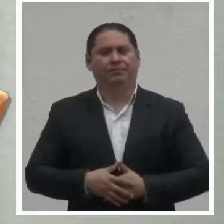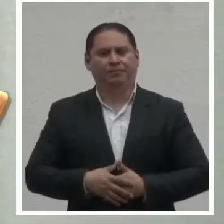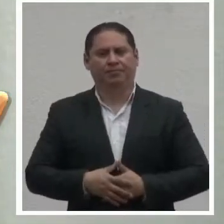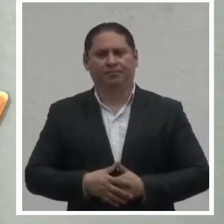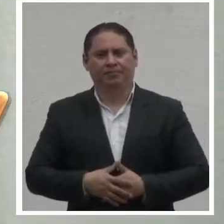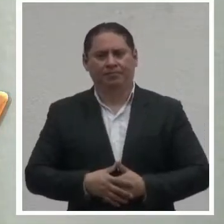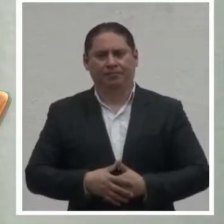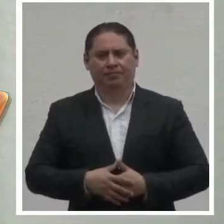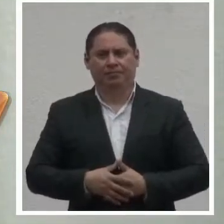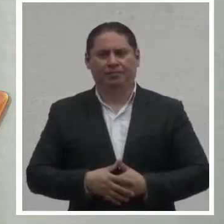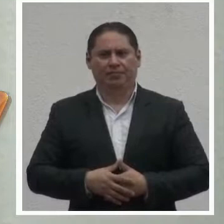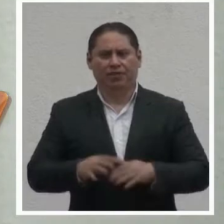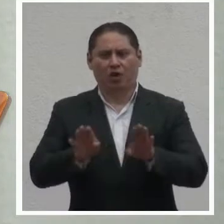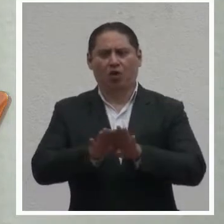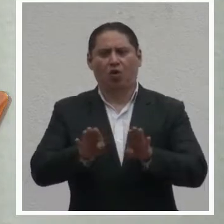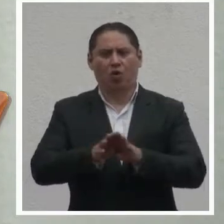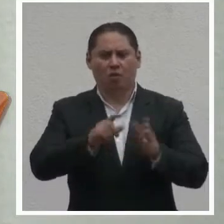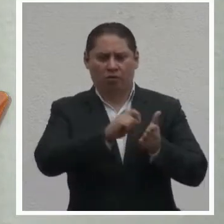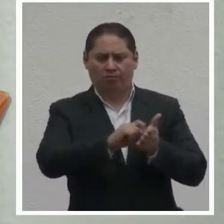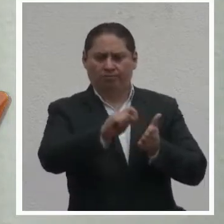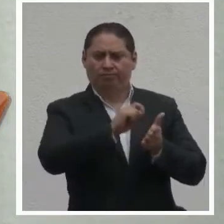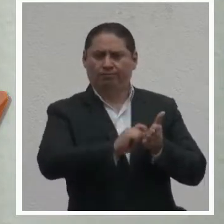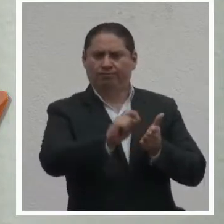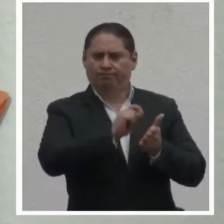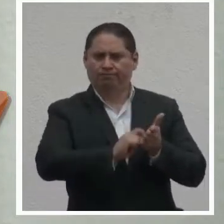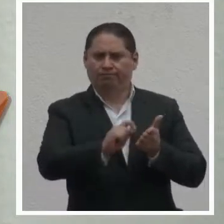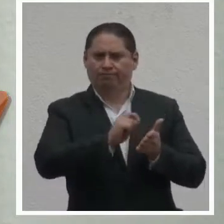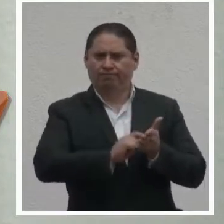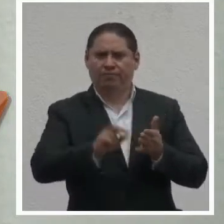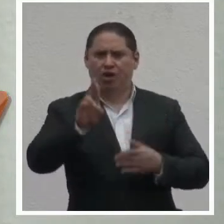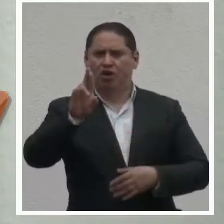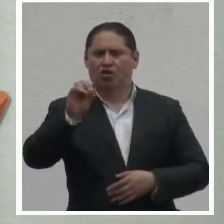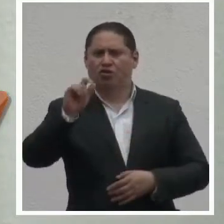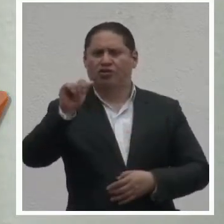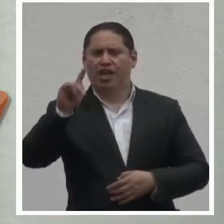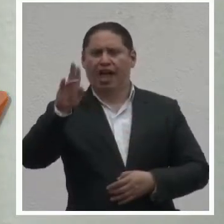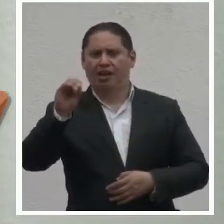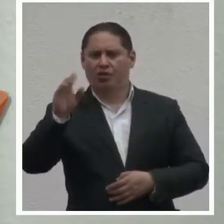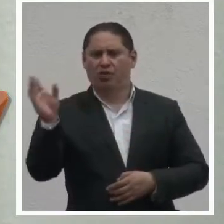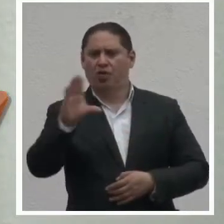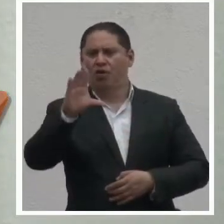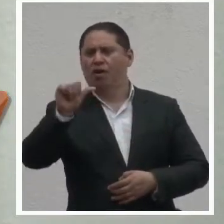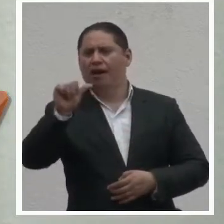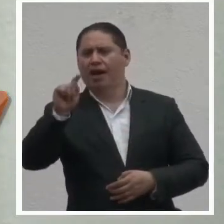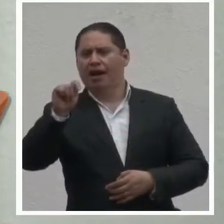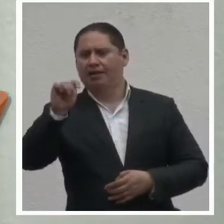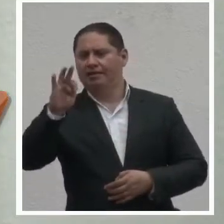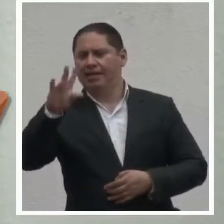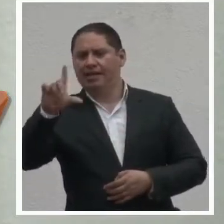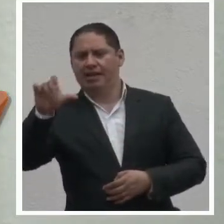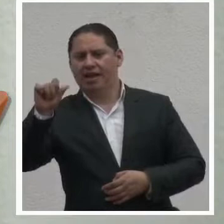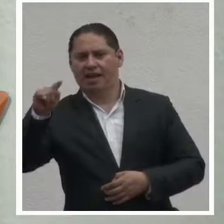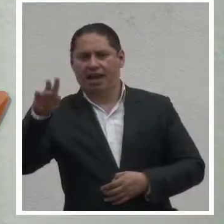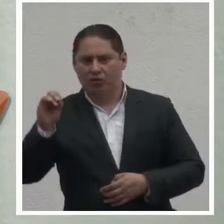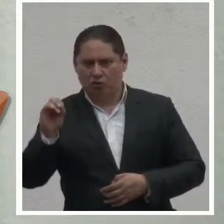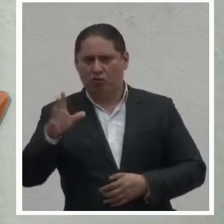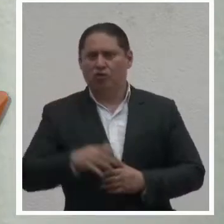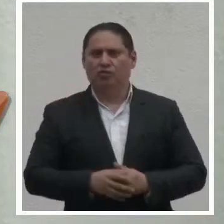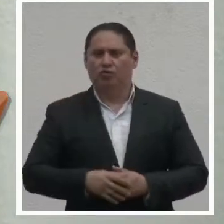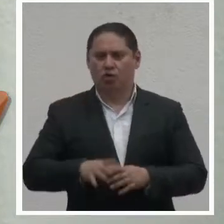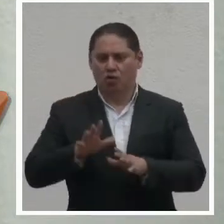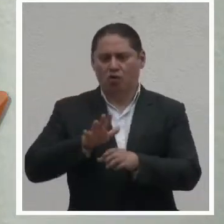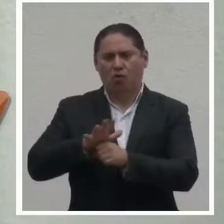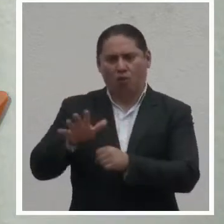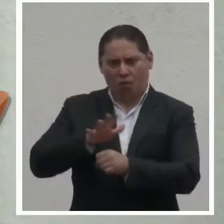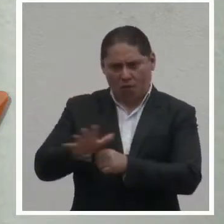forjada en los escritos de Rosario Castellanos, la identidad de la célula infinita